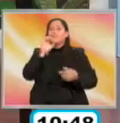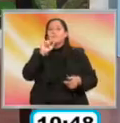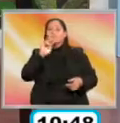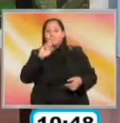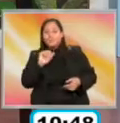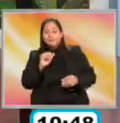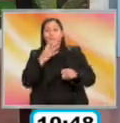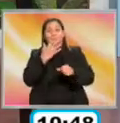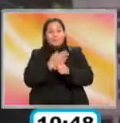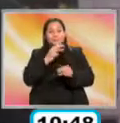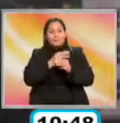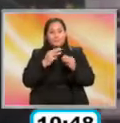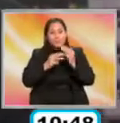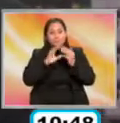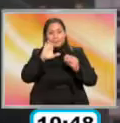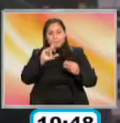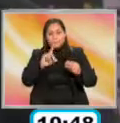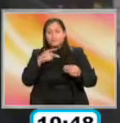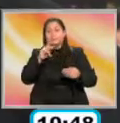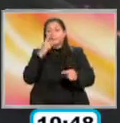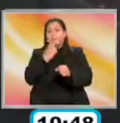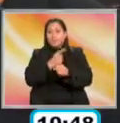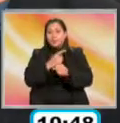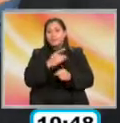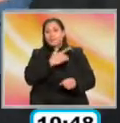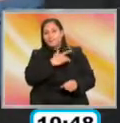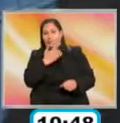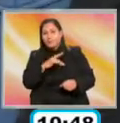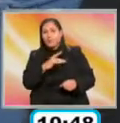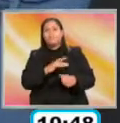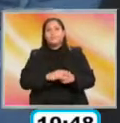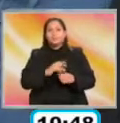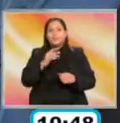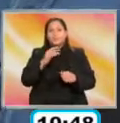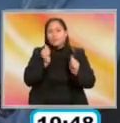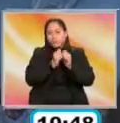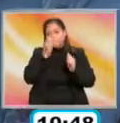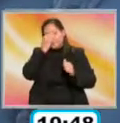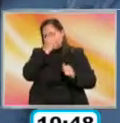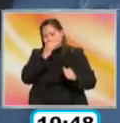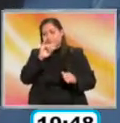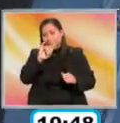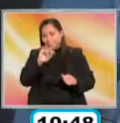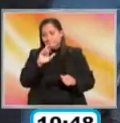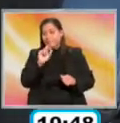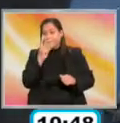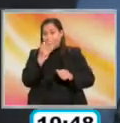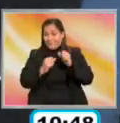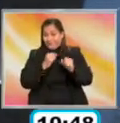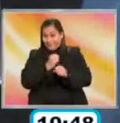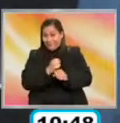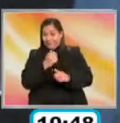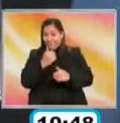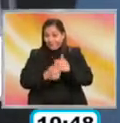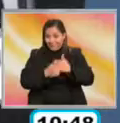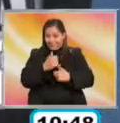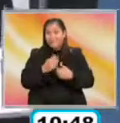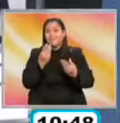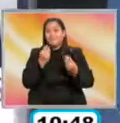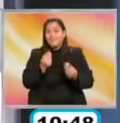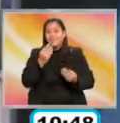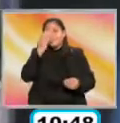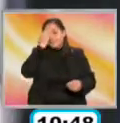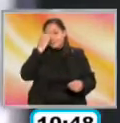quinto material discográfico, pero el primero en versión balada pop. Así es, pues sí, efectivamente, después de 24 años de carrera, muchos